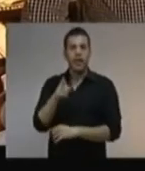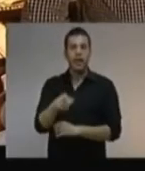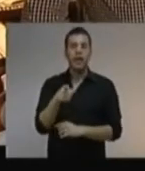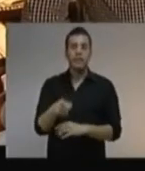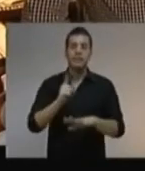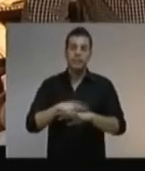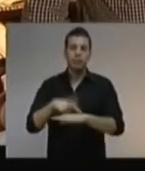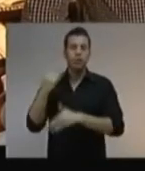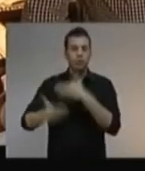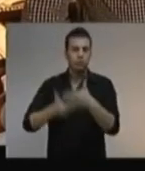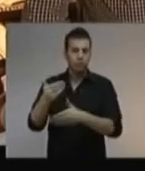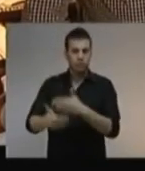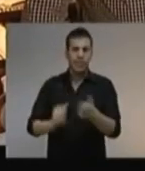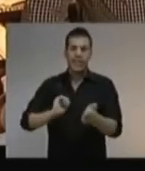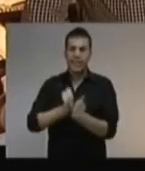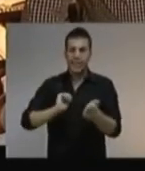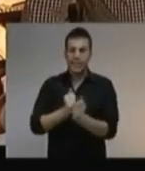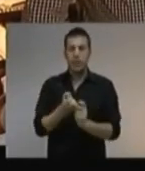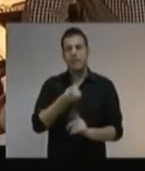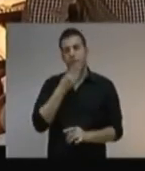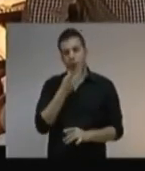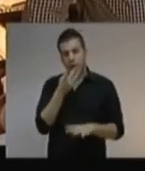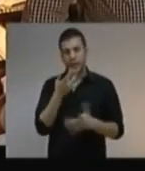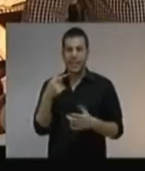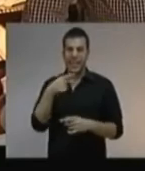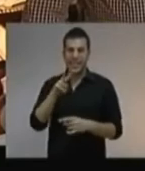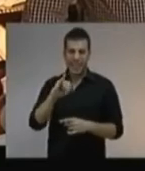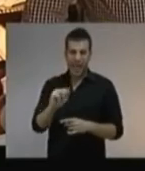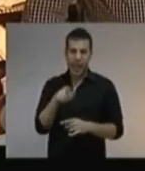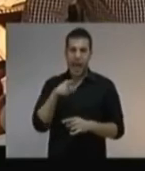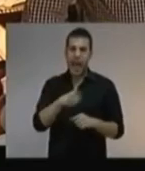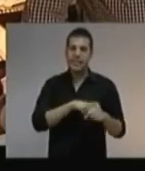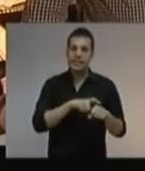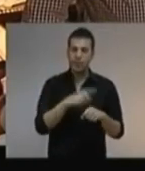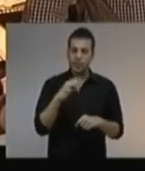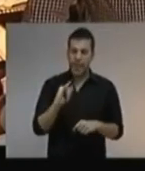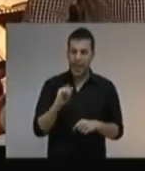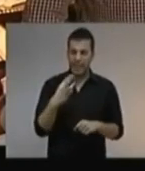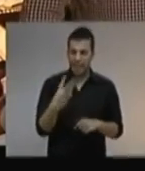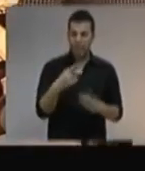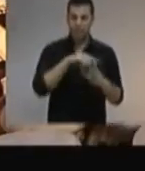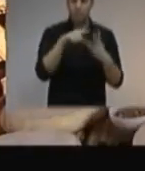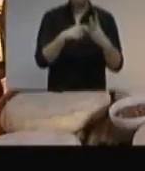durante tiempo, precisamente de estos quesos de flor de guía. Tenemos aquí 3 variedades diferentes. Cuéntame, ¿qué diferencias